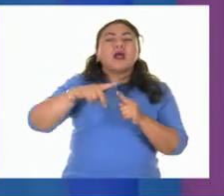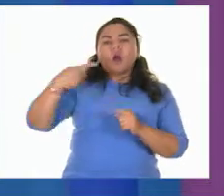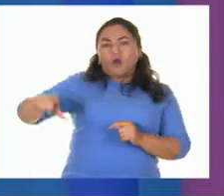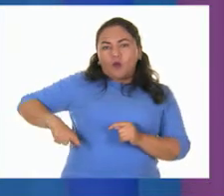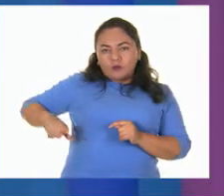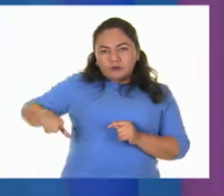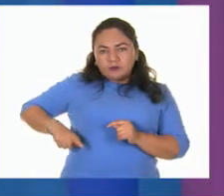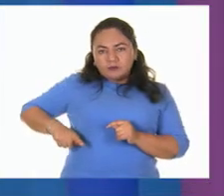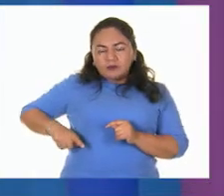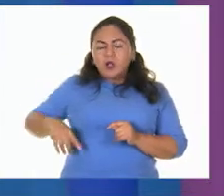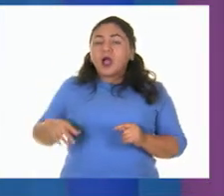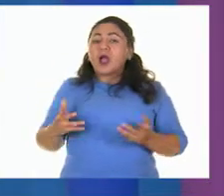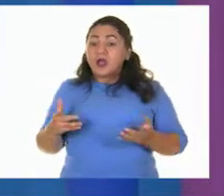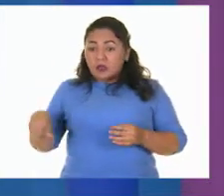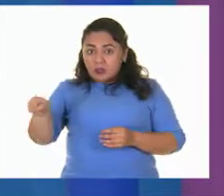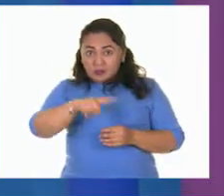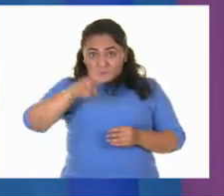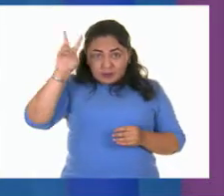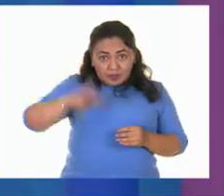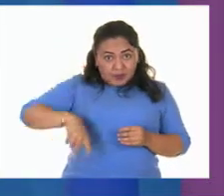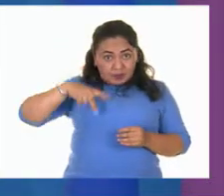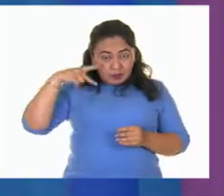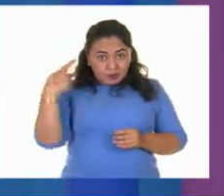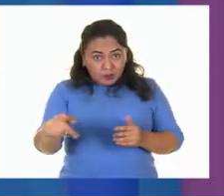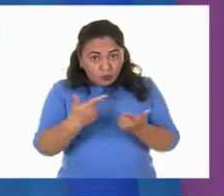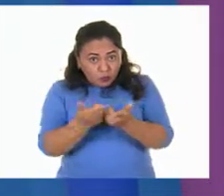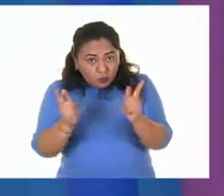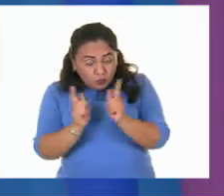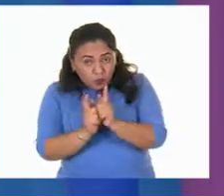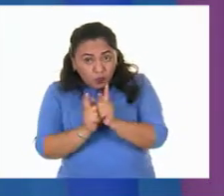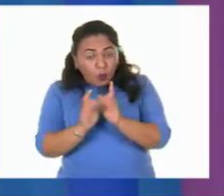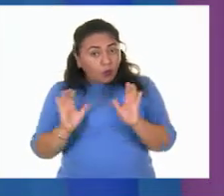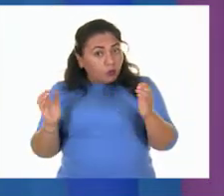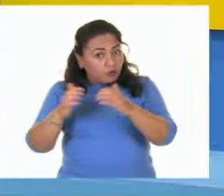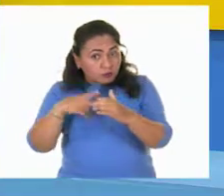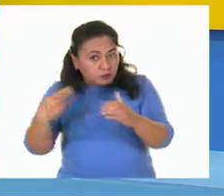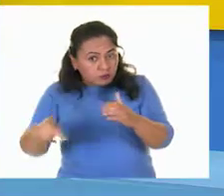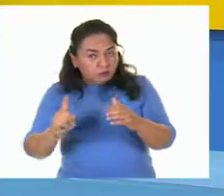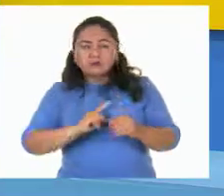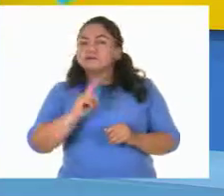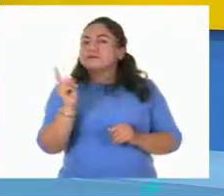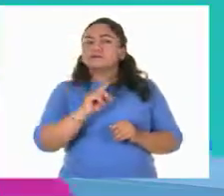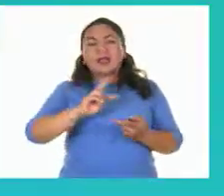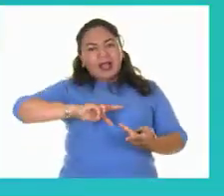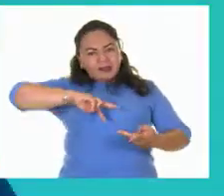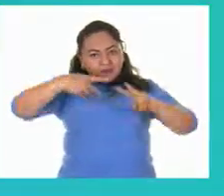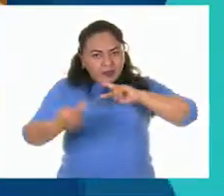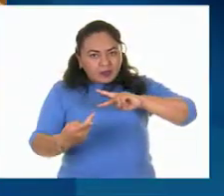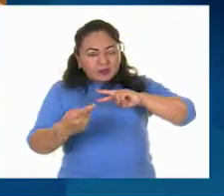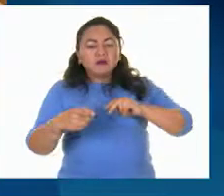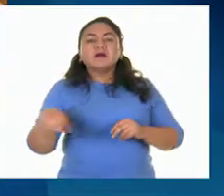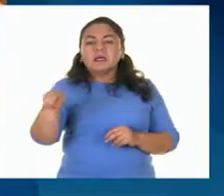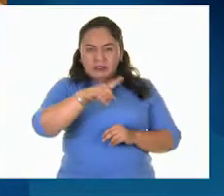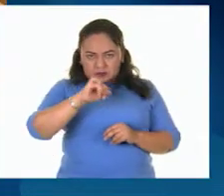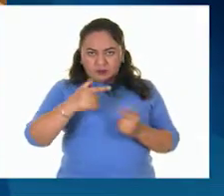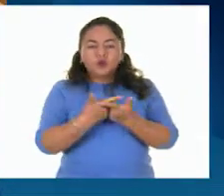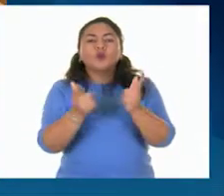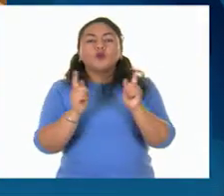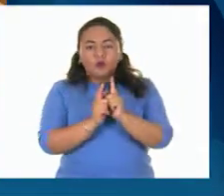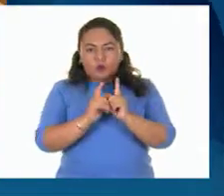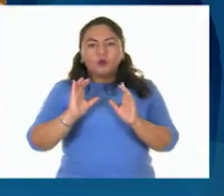los ejidos no son tierras que le pertenecen a grupos o comunidades. Al revés, sí les pertenecen a grupos y